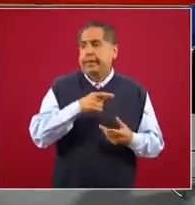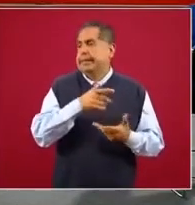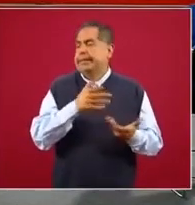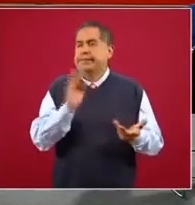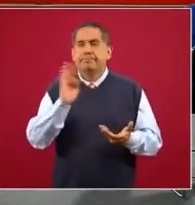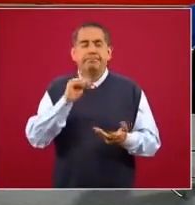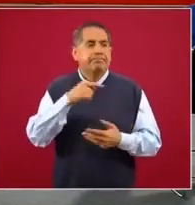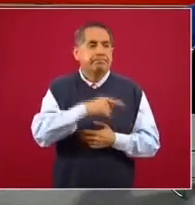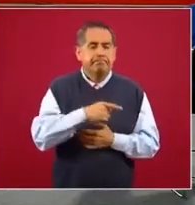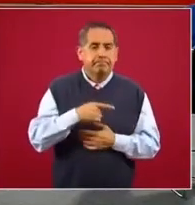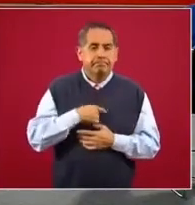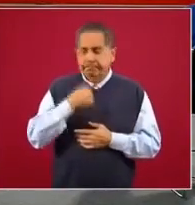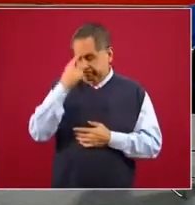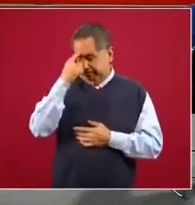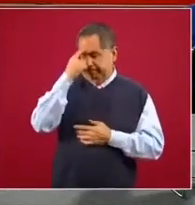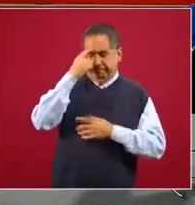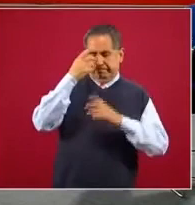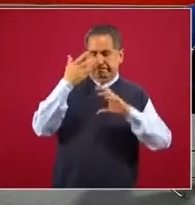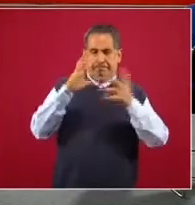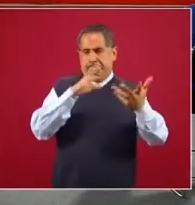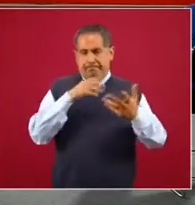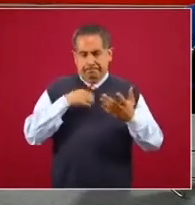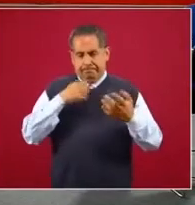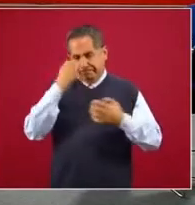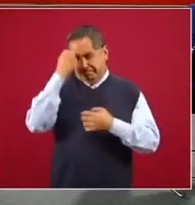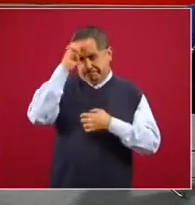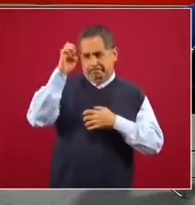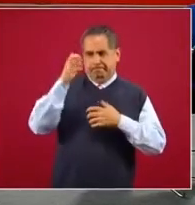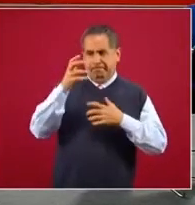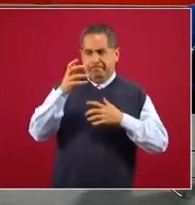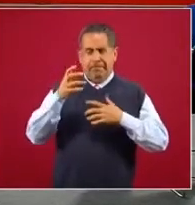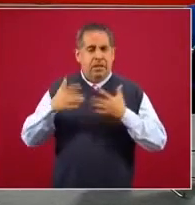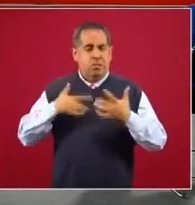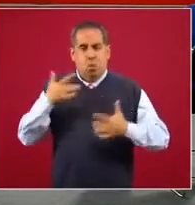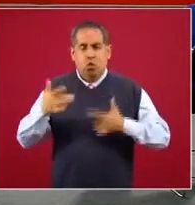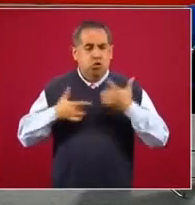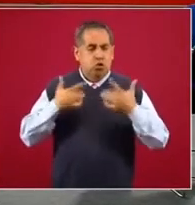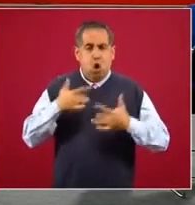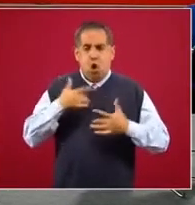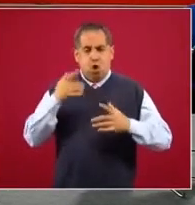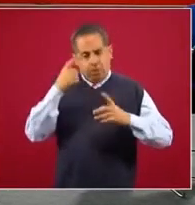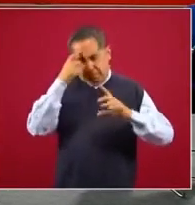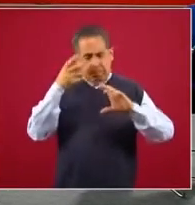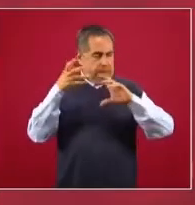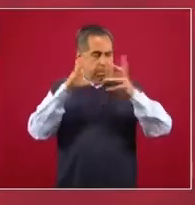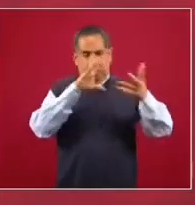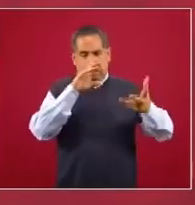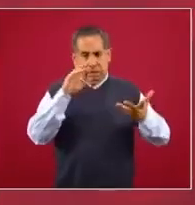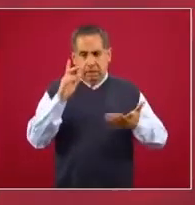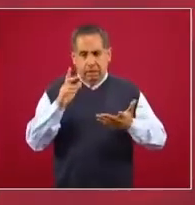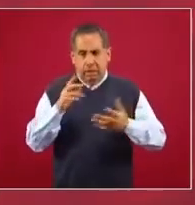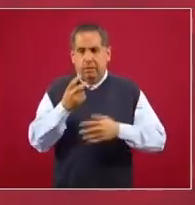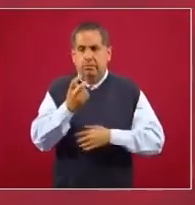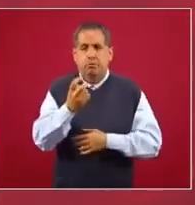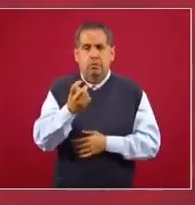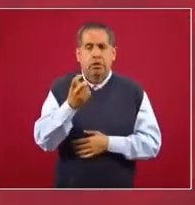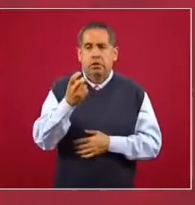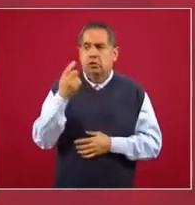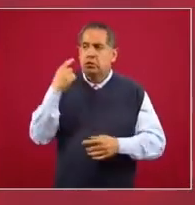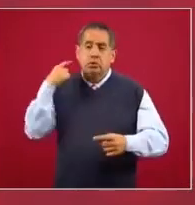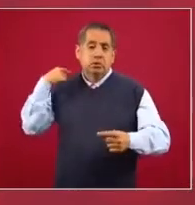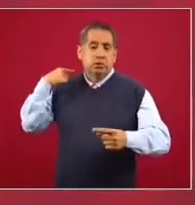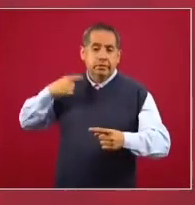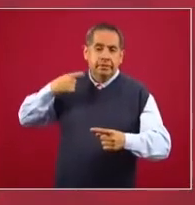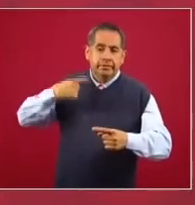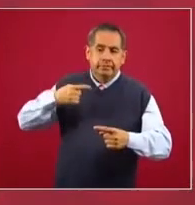estas situaciones adversas desde el punto de vista emocional. Y por esa razón, desde hace varias